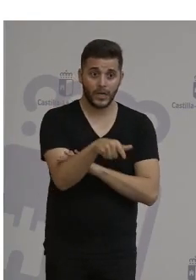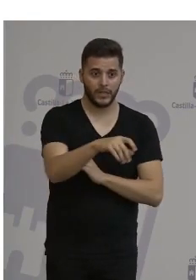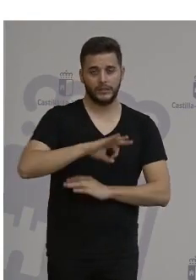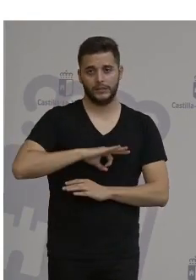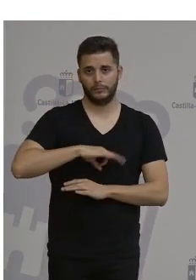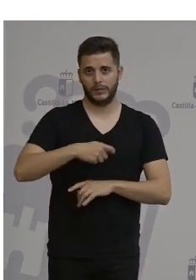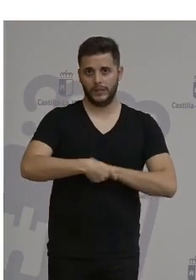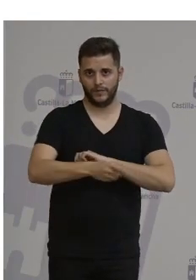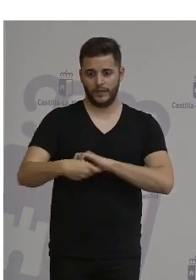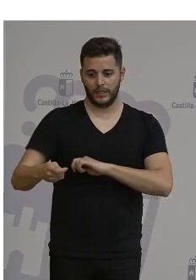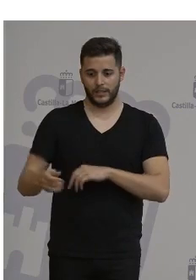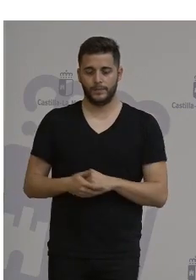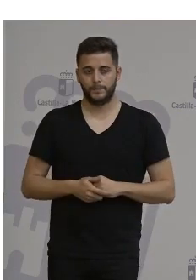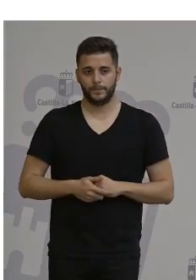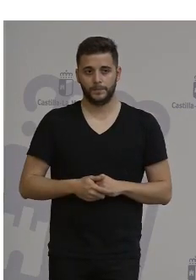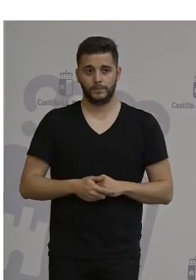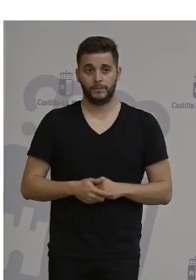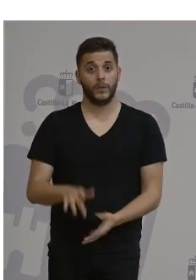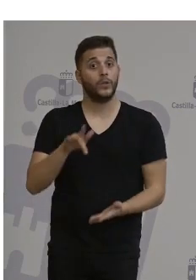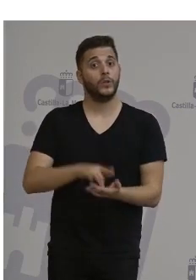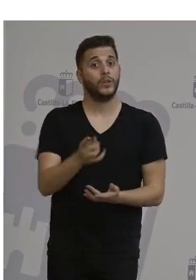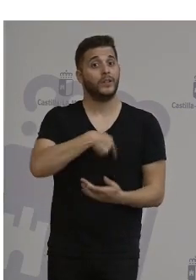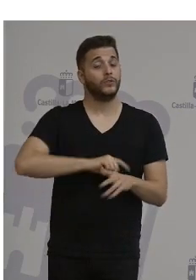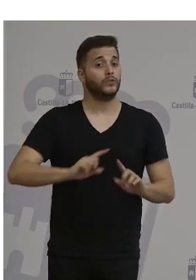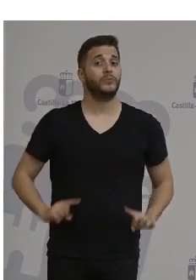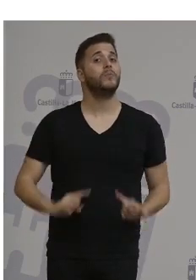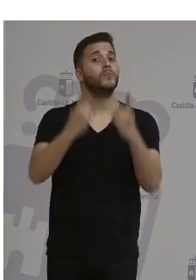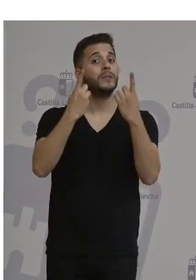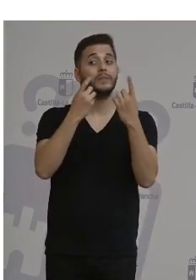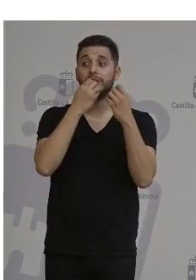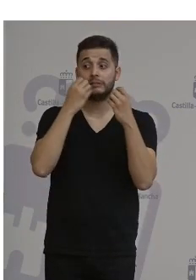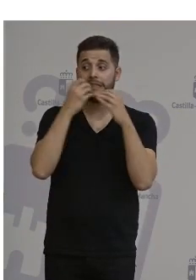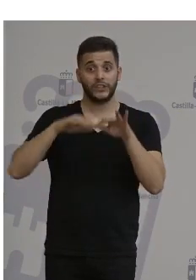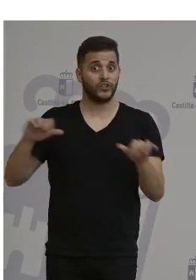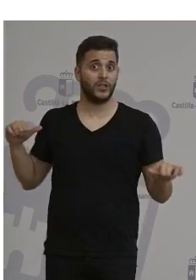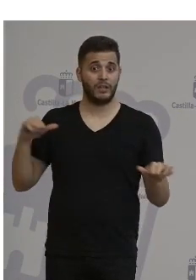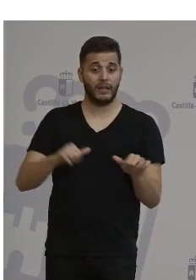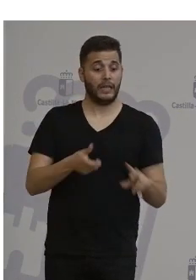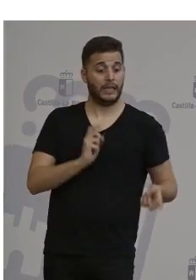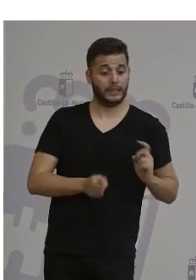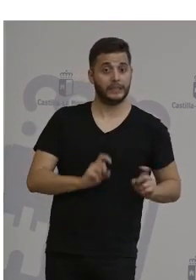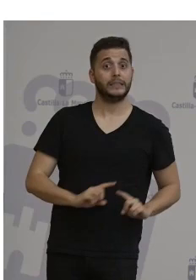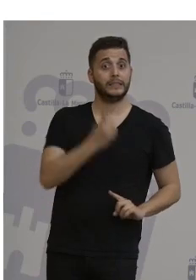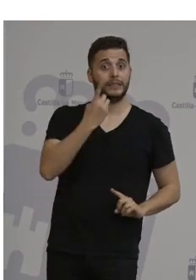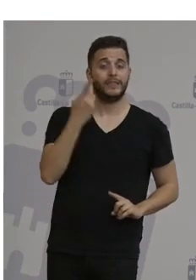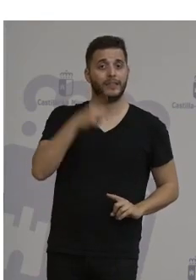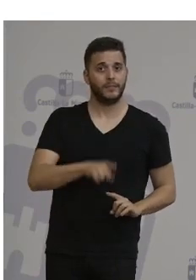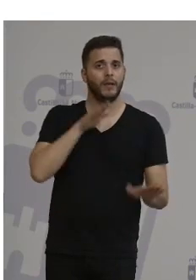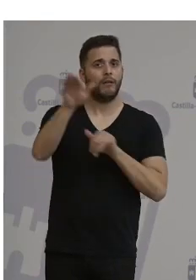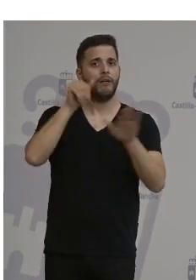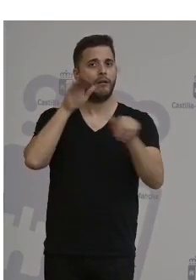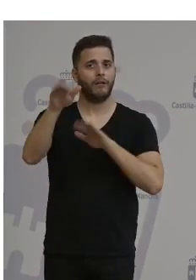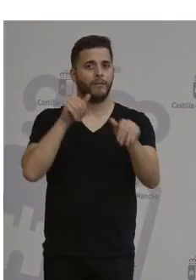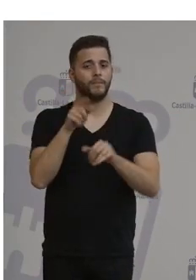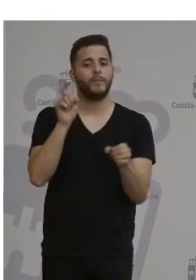Foral de Vizcaya. Convocamos, por primera vez en aquel entonces en nuestra historia y también en Euskadi, una oferta pública de empleo con cinco